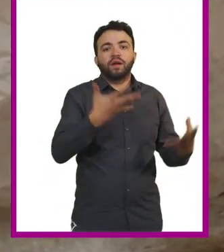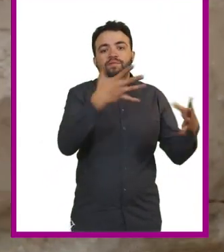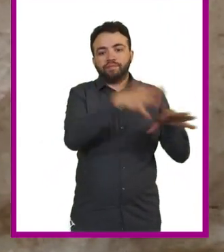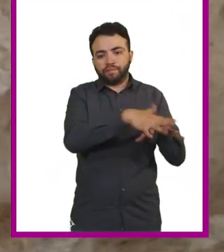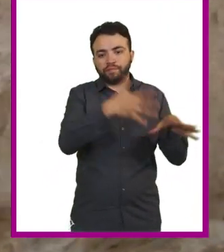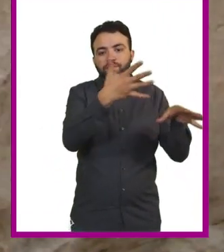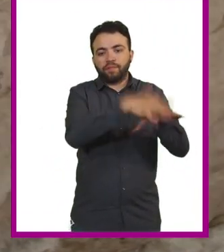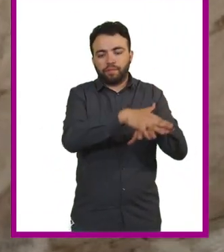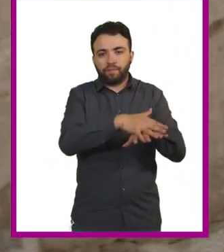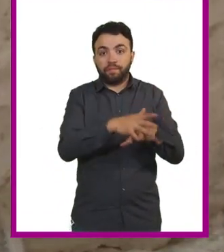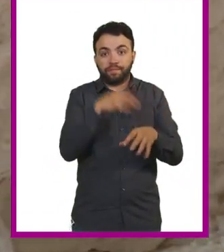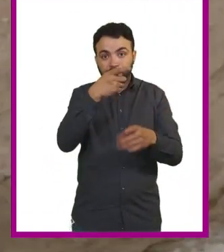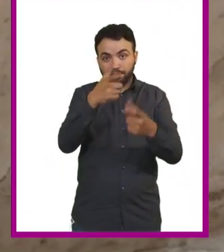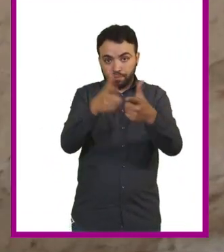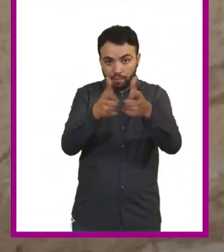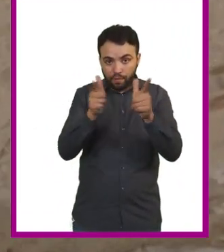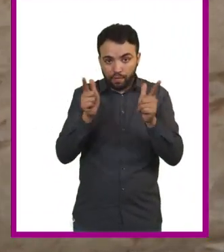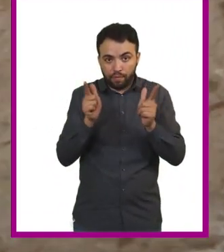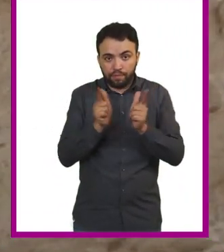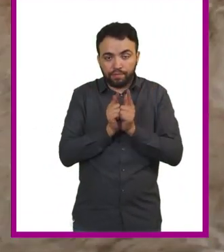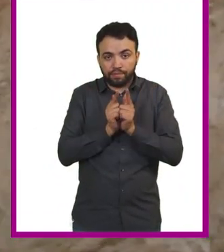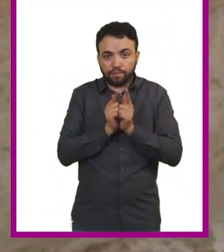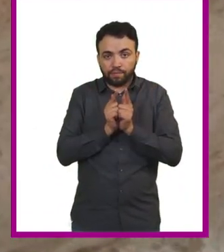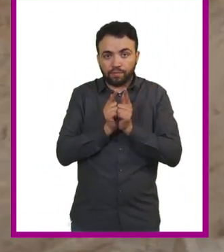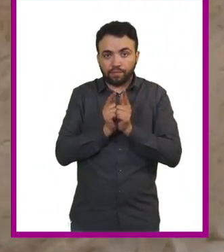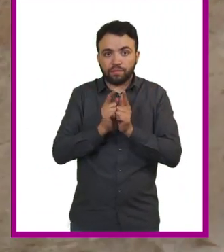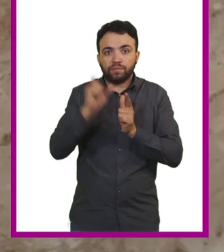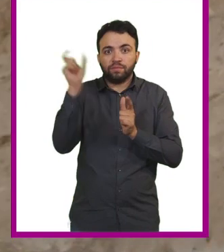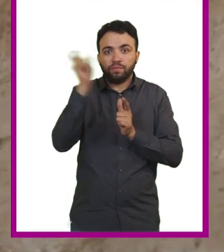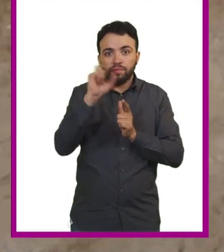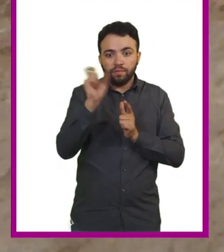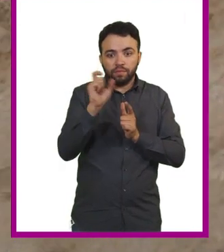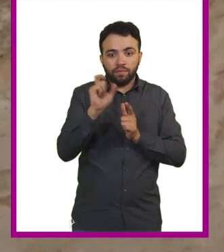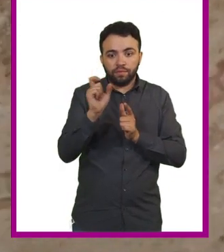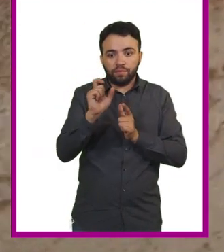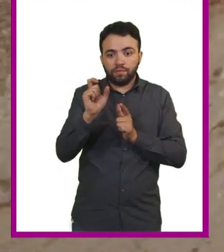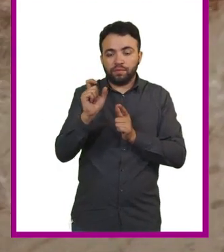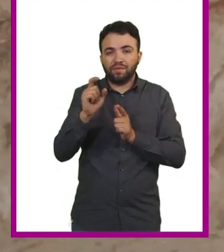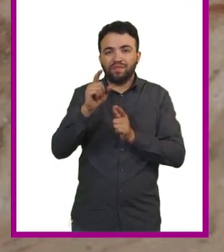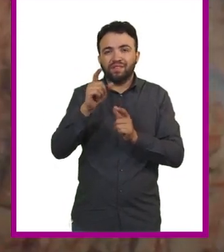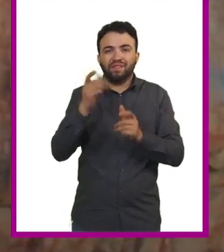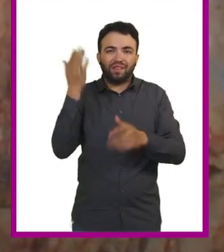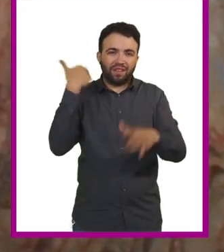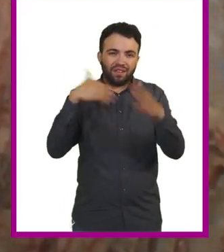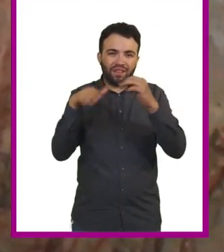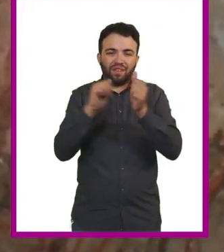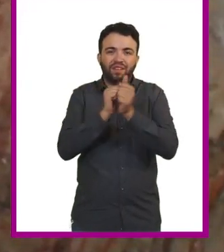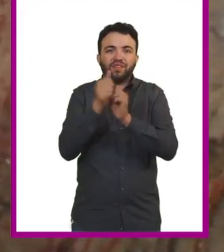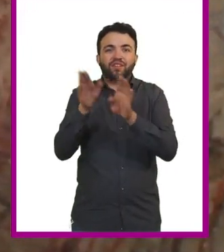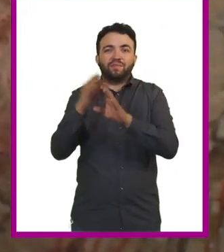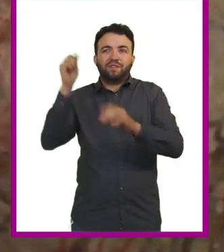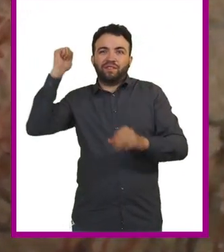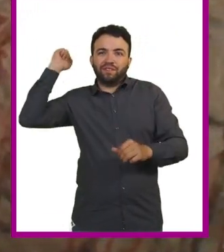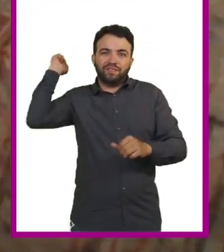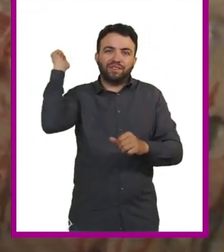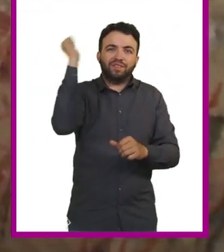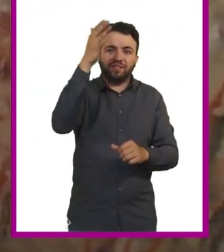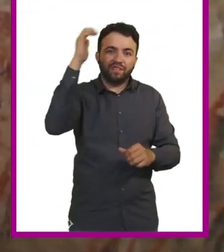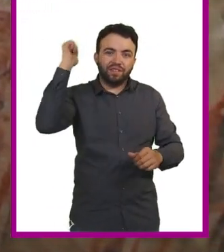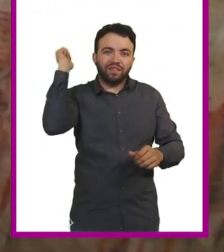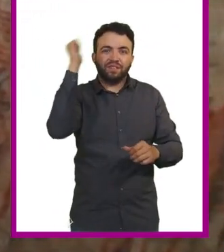estos grupos en un momento dado, a partir de que eran cazadores, recolectores, pescadores, crearon